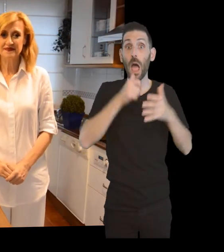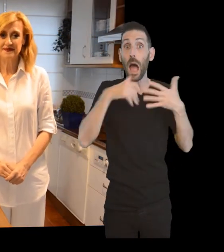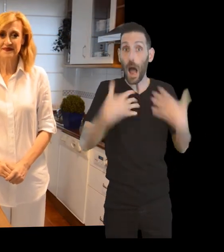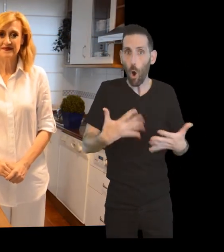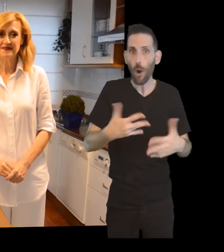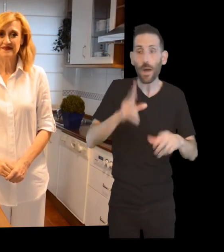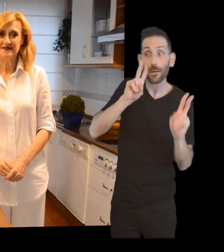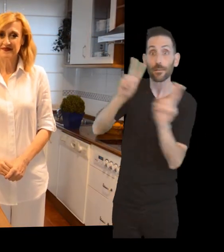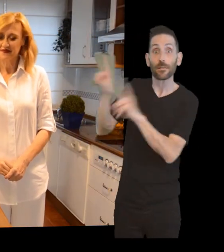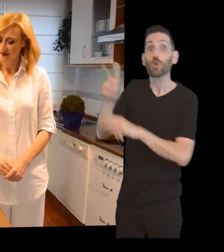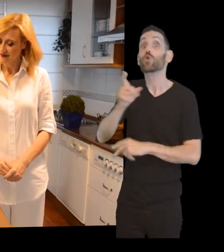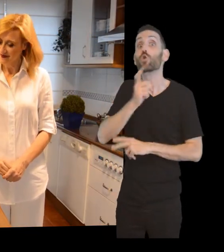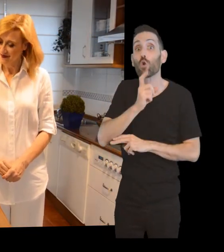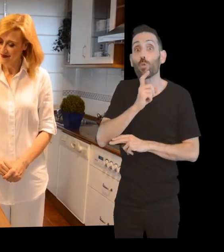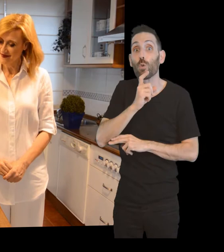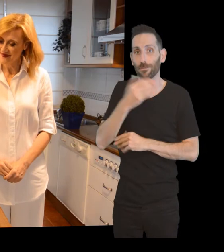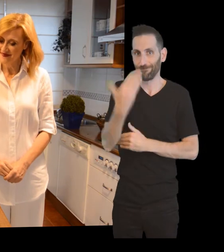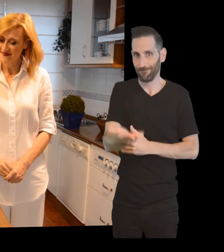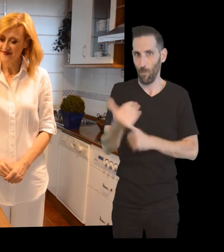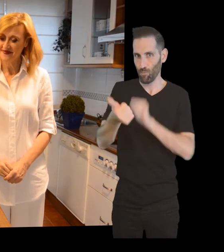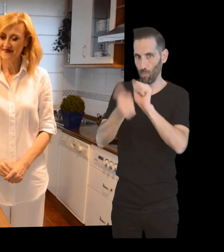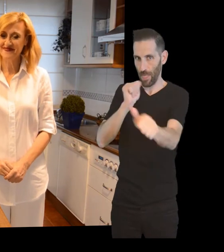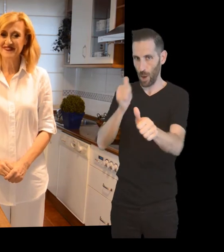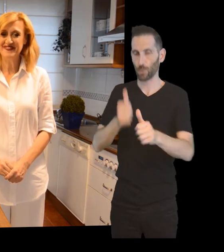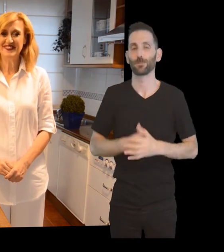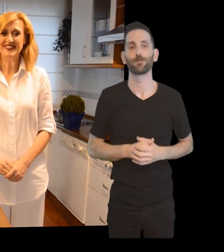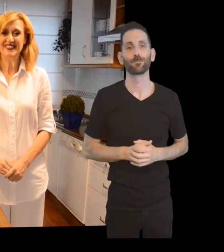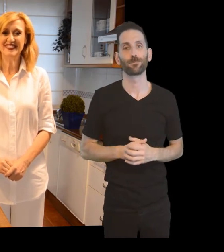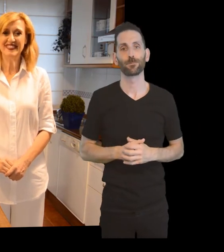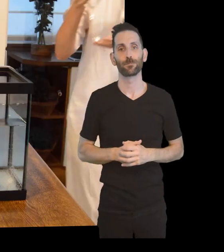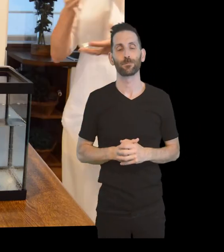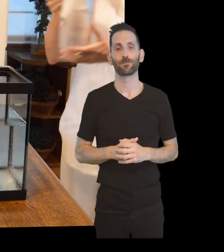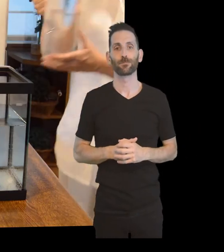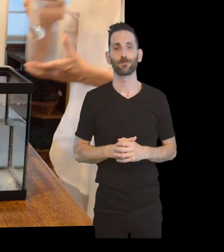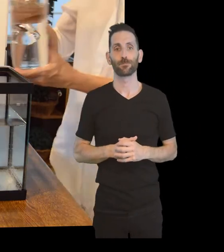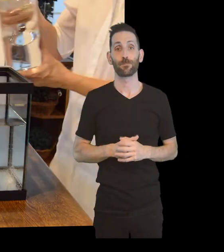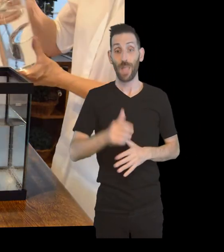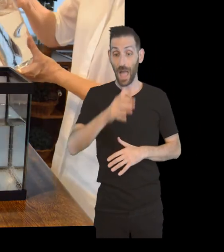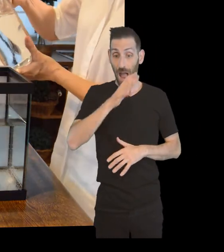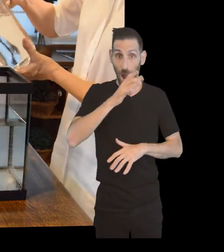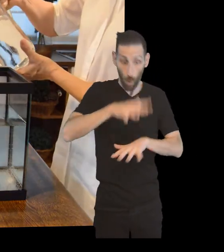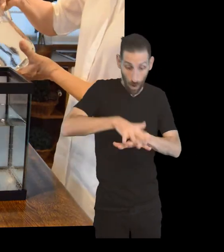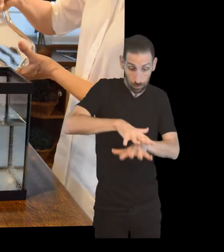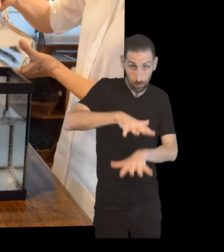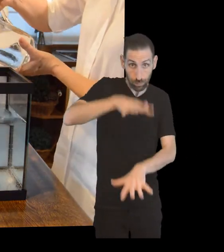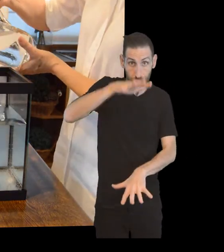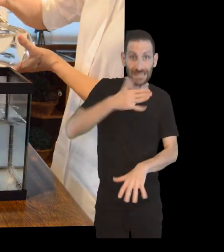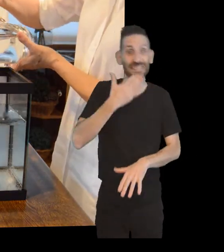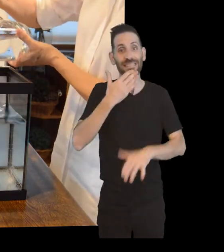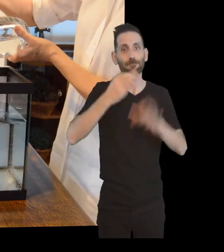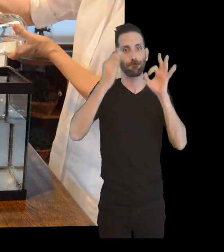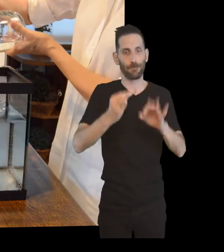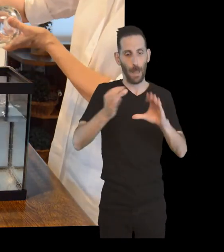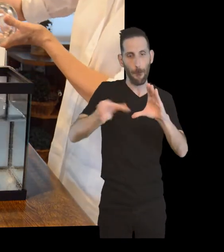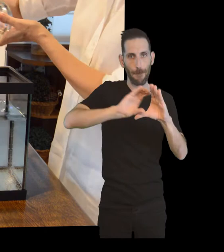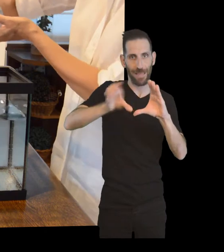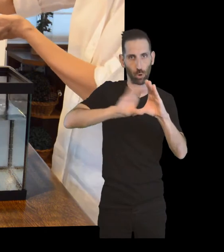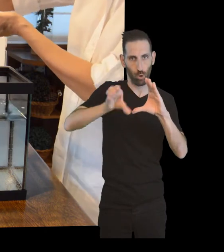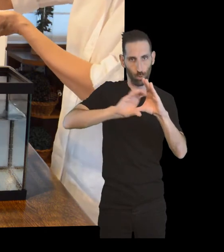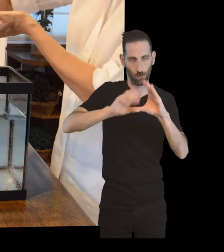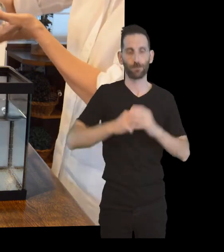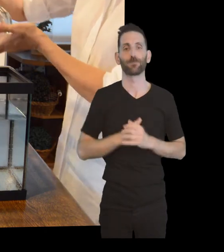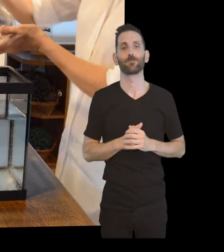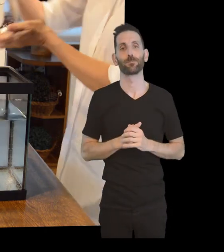Imos simular isto con este modelo. A auga deste acuario representa o manto